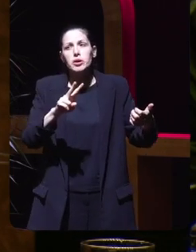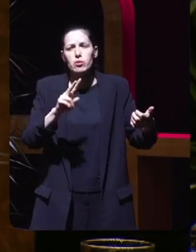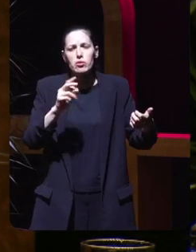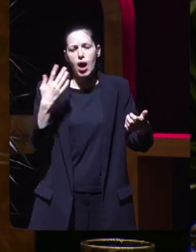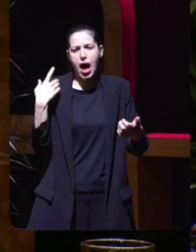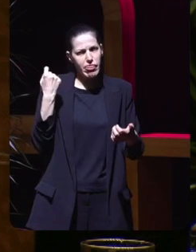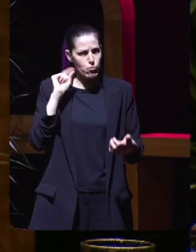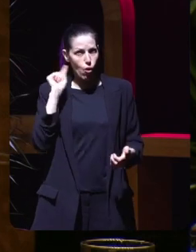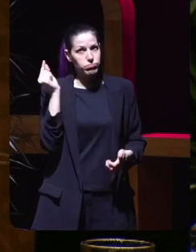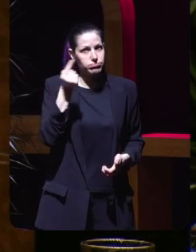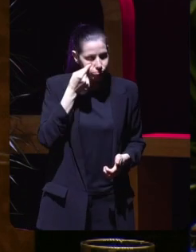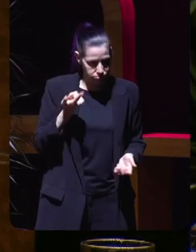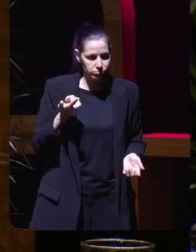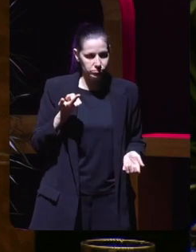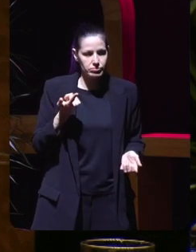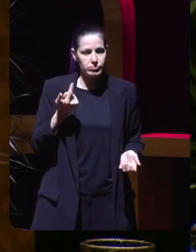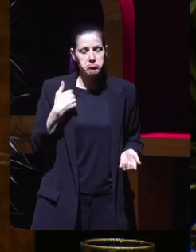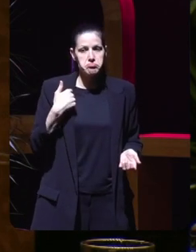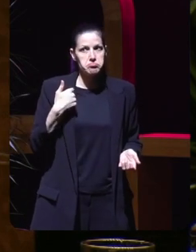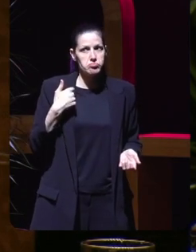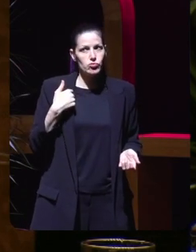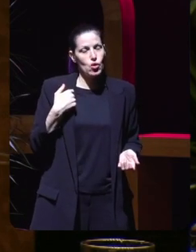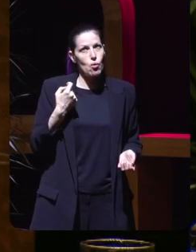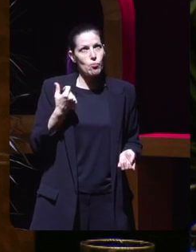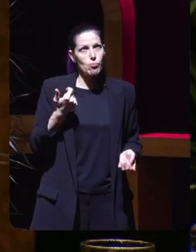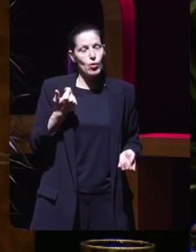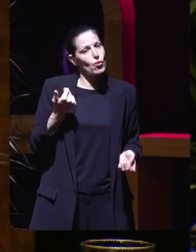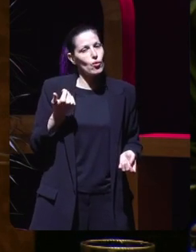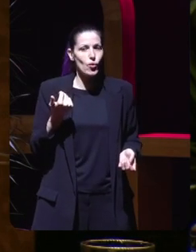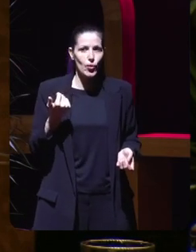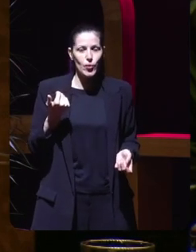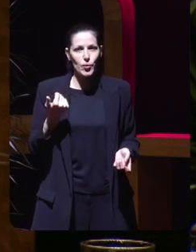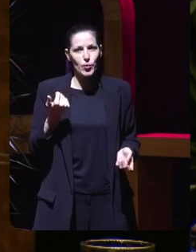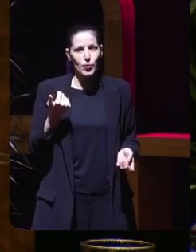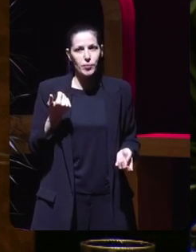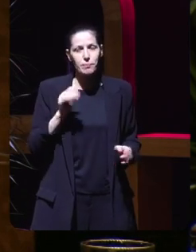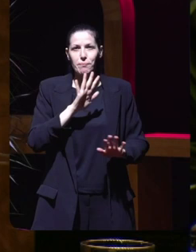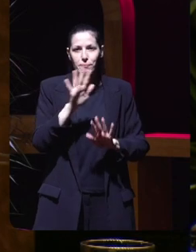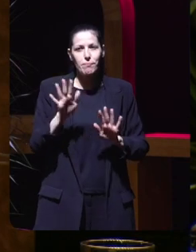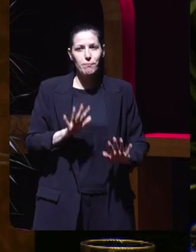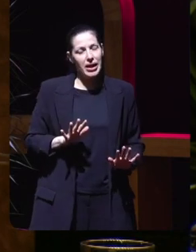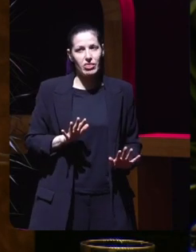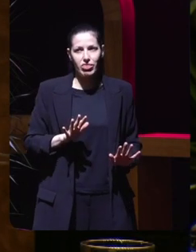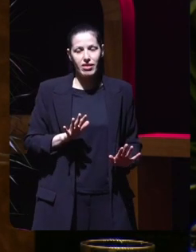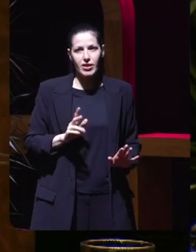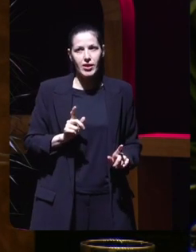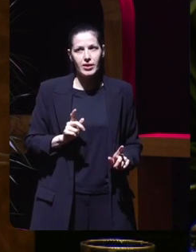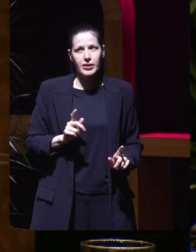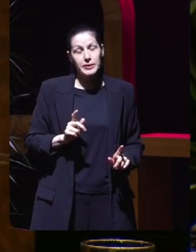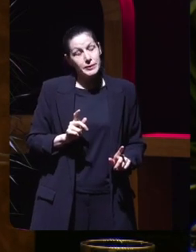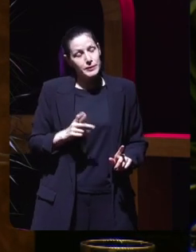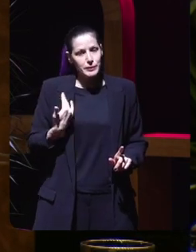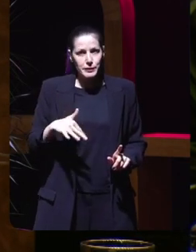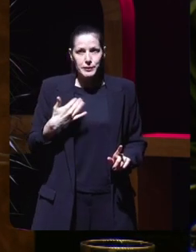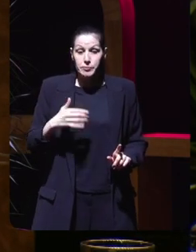hay muy poco recientemente además se parece un ve bastante clarificador no como bastante ahora os voy a contar o